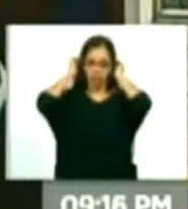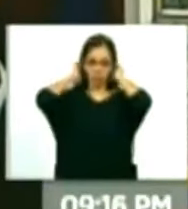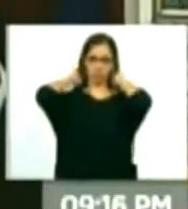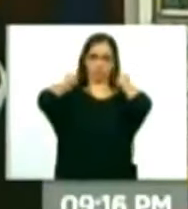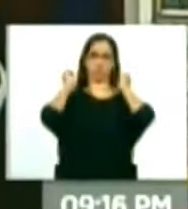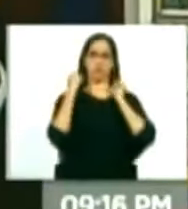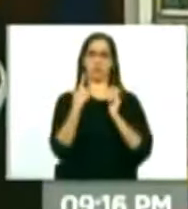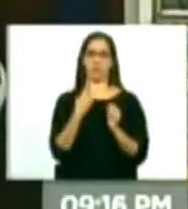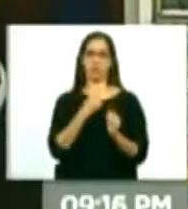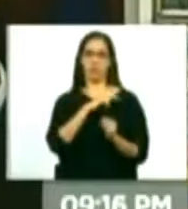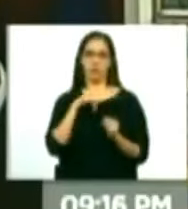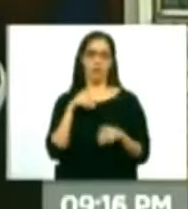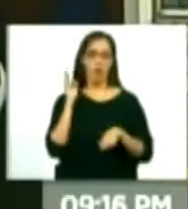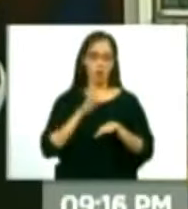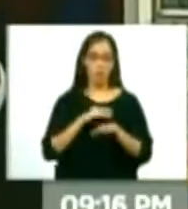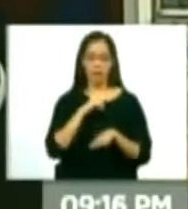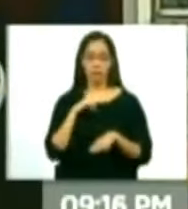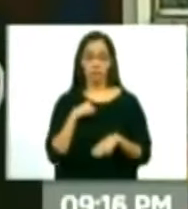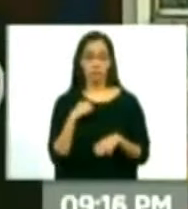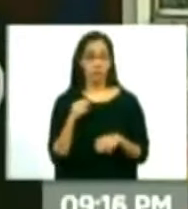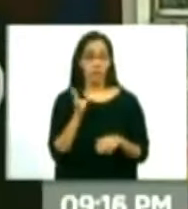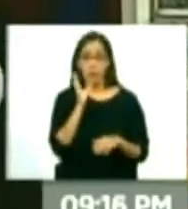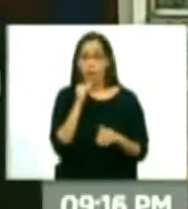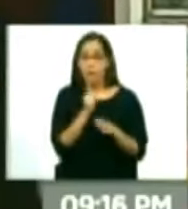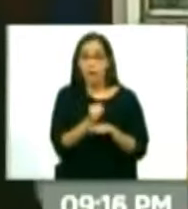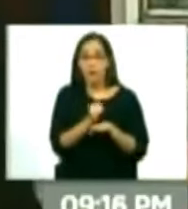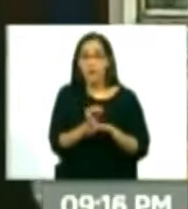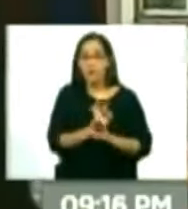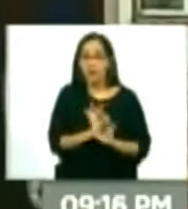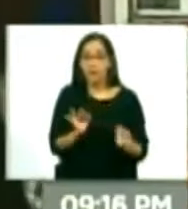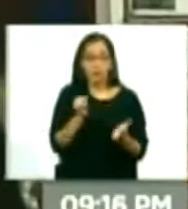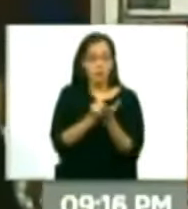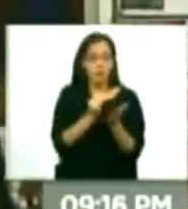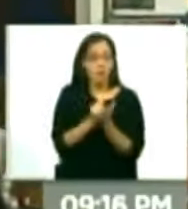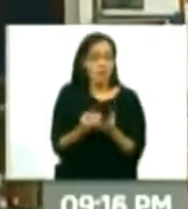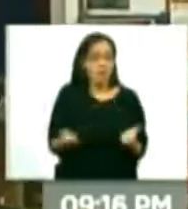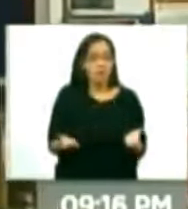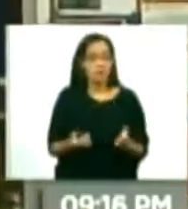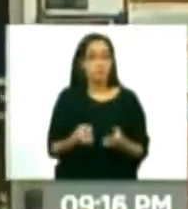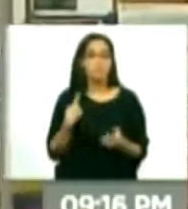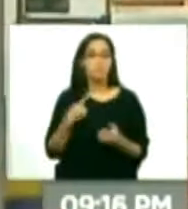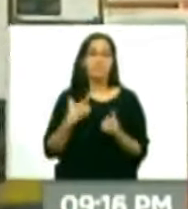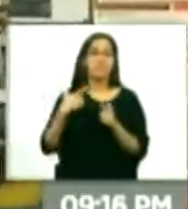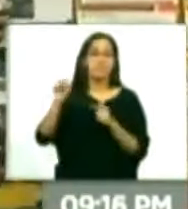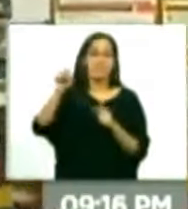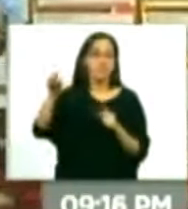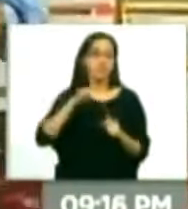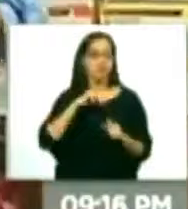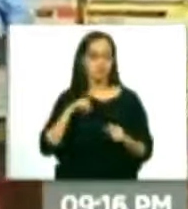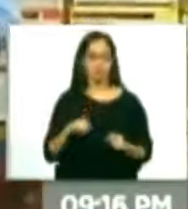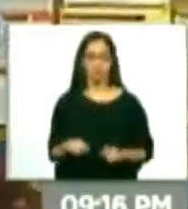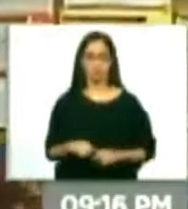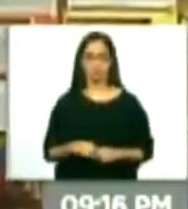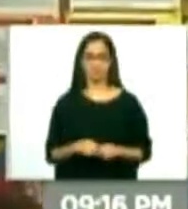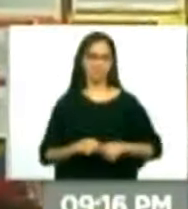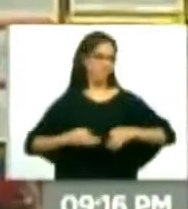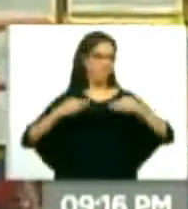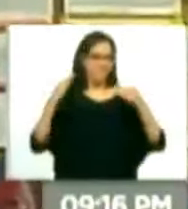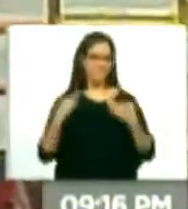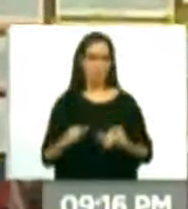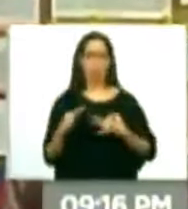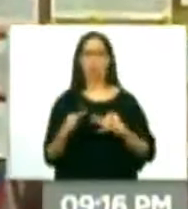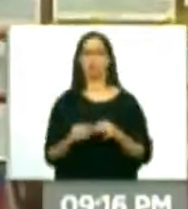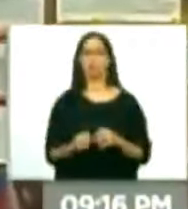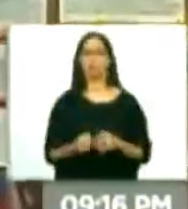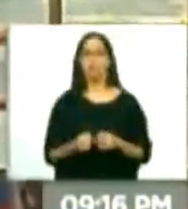nosotros de cualquier barbaridad sin una sola prueba. Primero se van ellos que nosotros. Estoy casi seguro que así va a